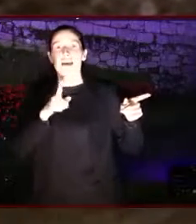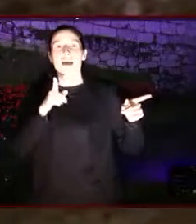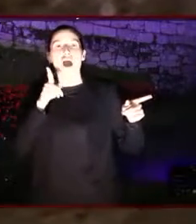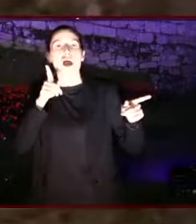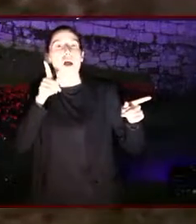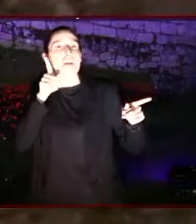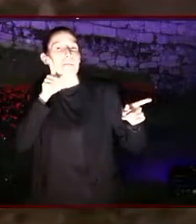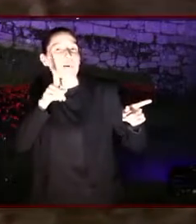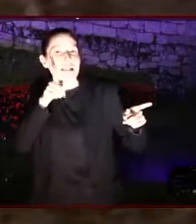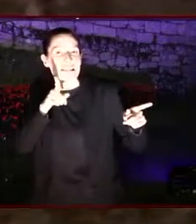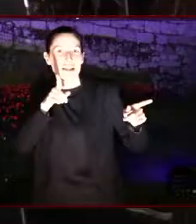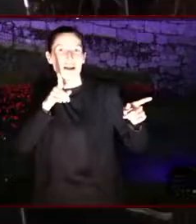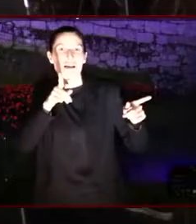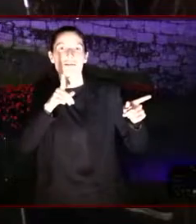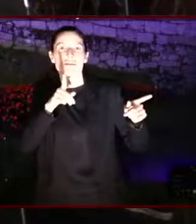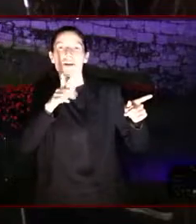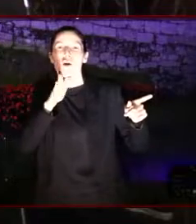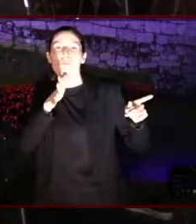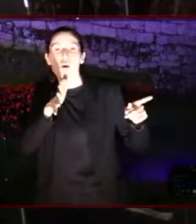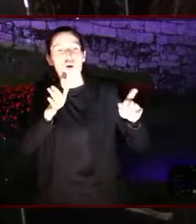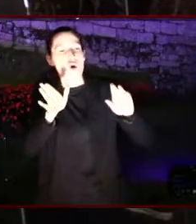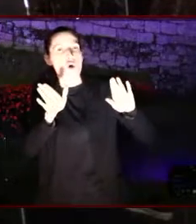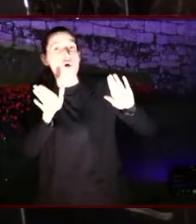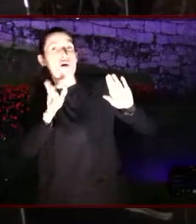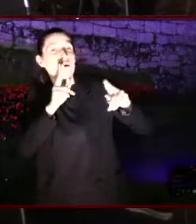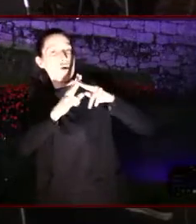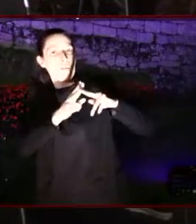será a última canción.